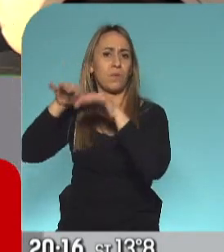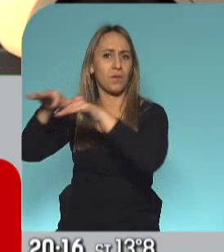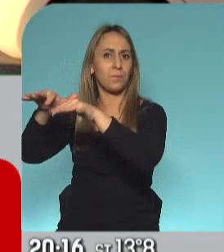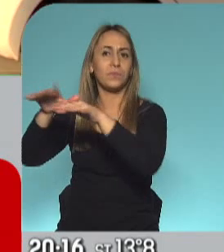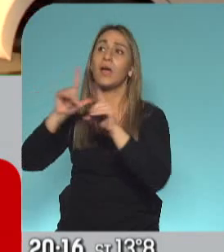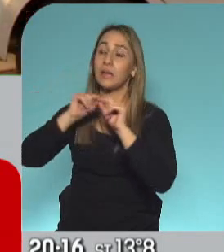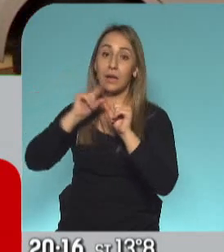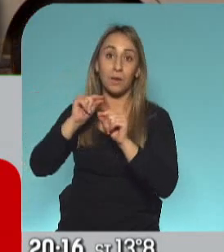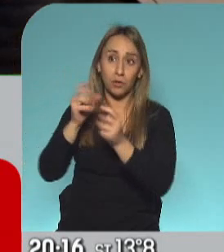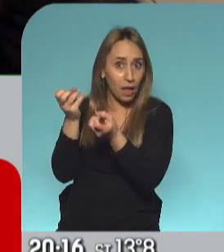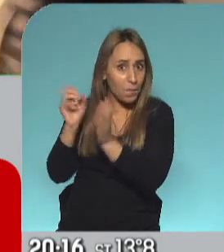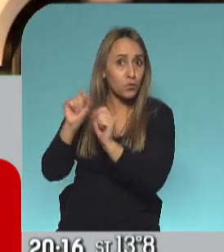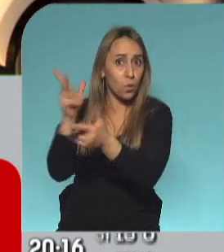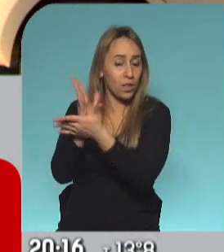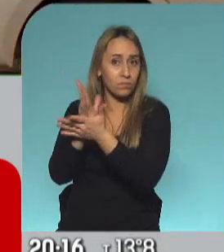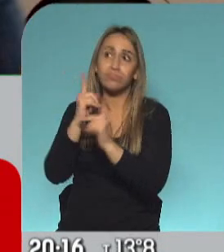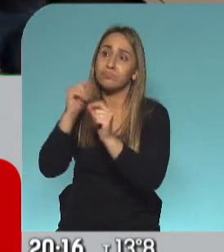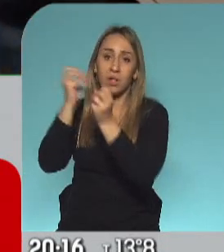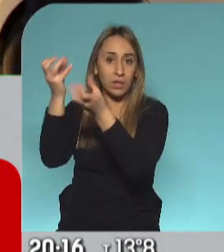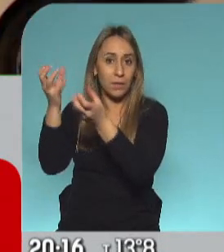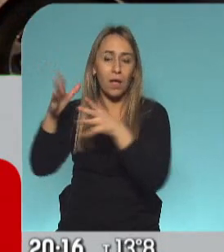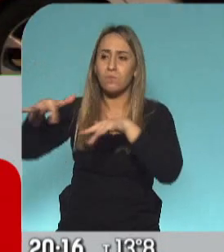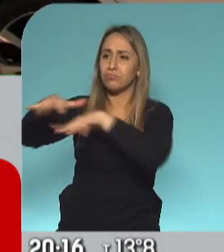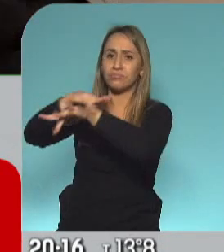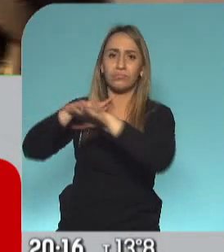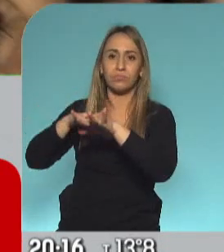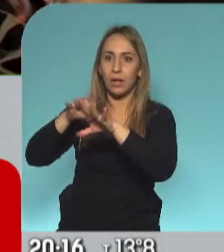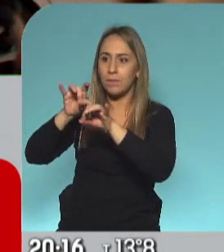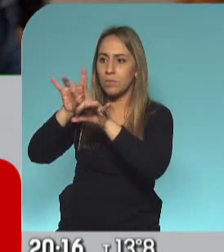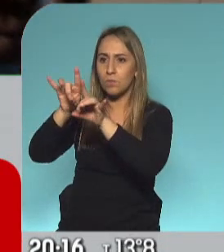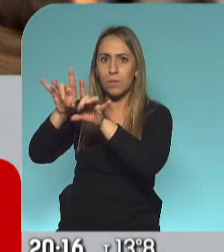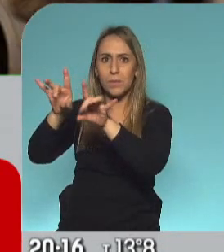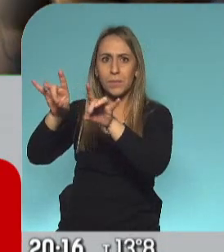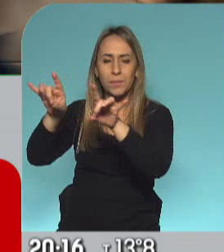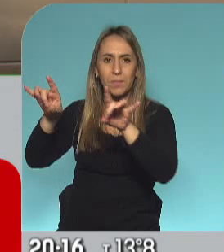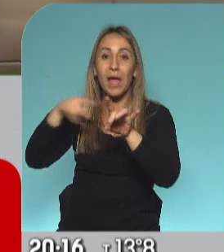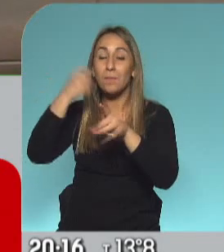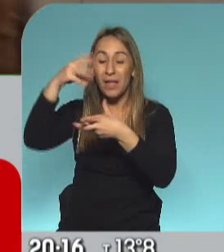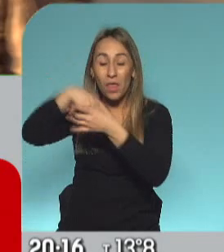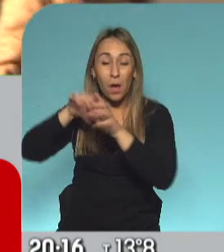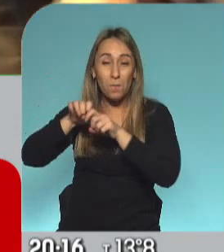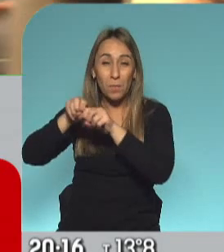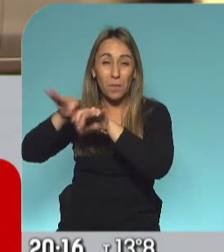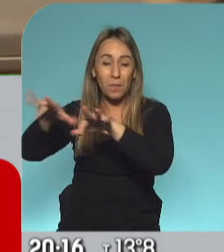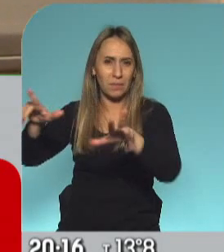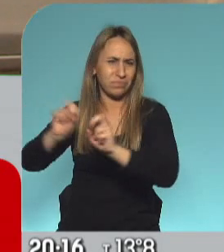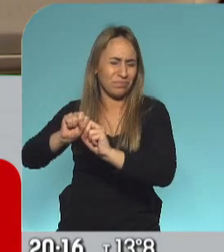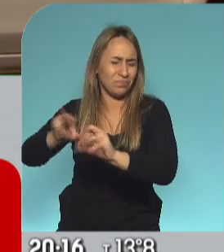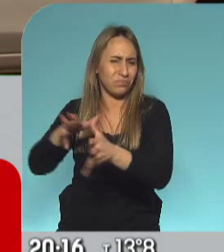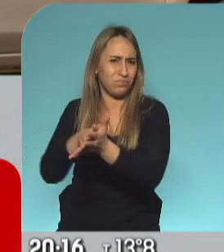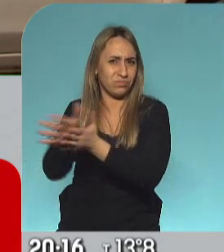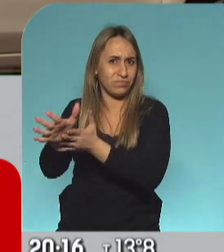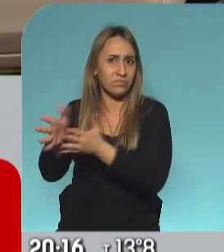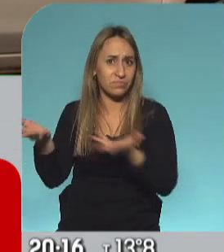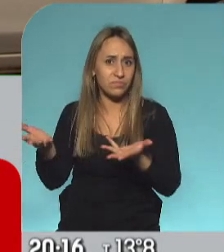era justo, se juntaron y repicaron las infecciones dentro de España de una forma catastrófica que obligó